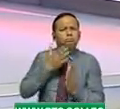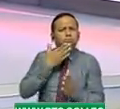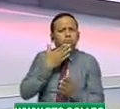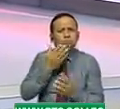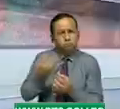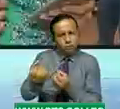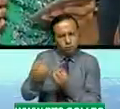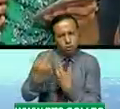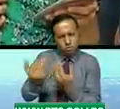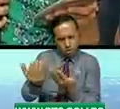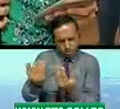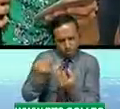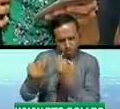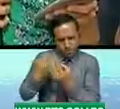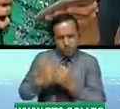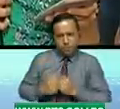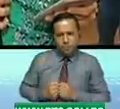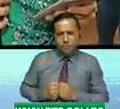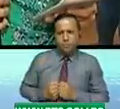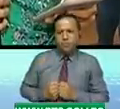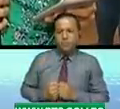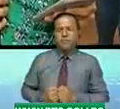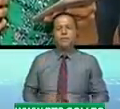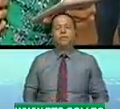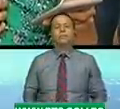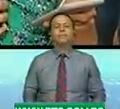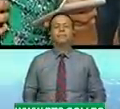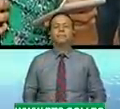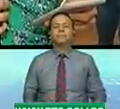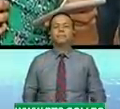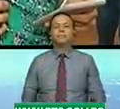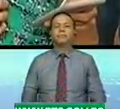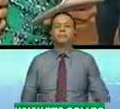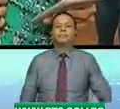¿cómo estás? Te escuchamos. Cuéntanos.